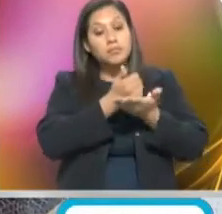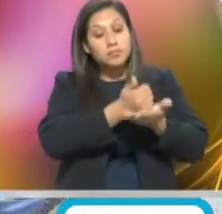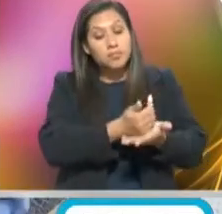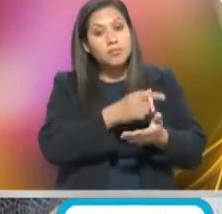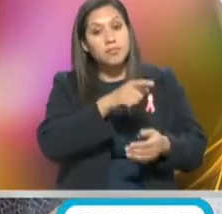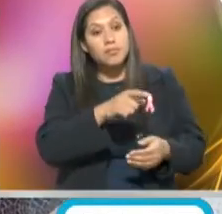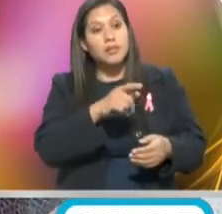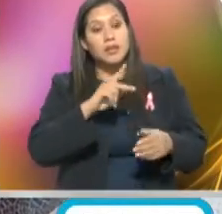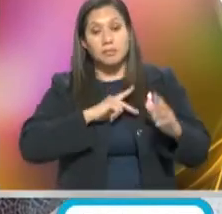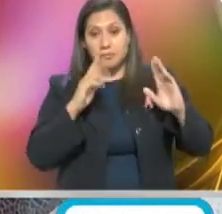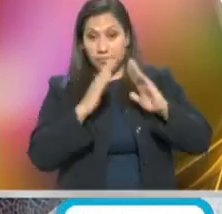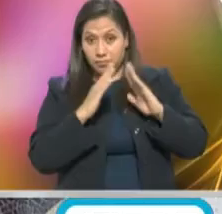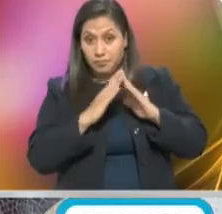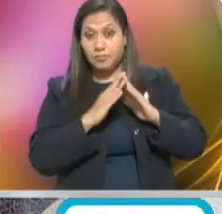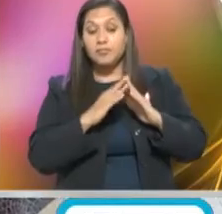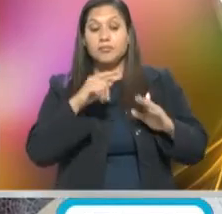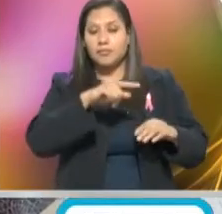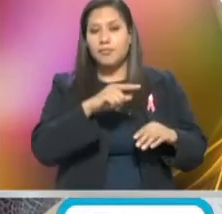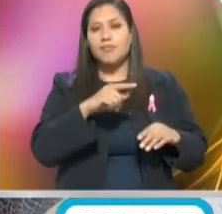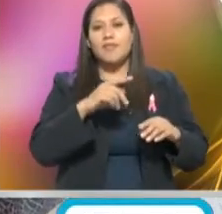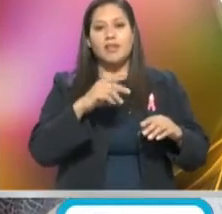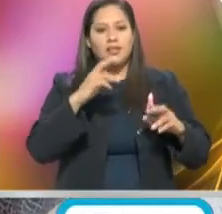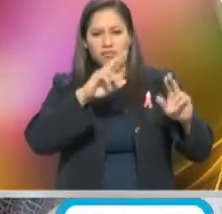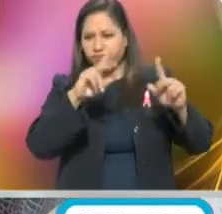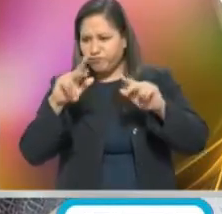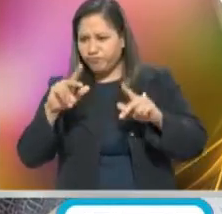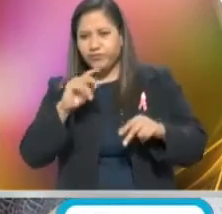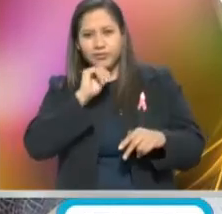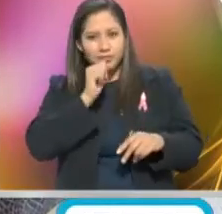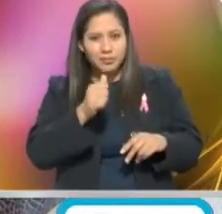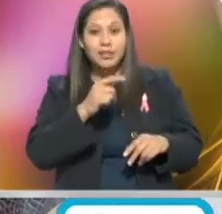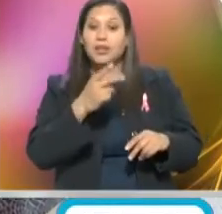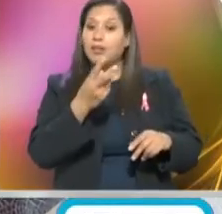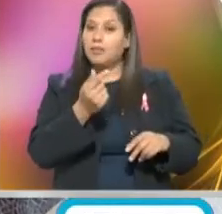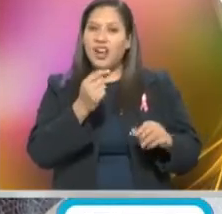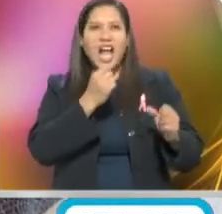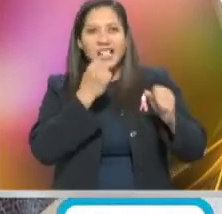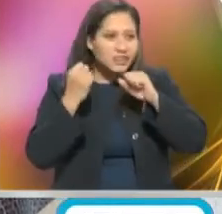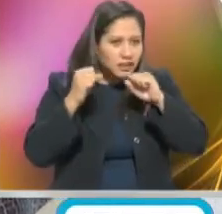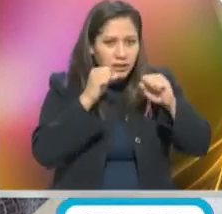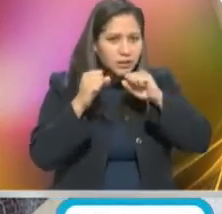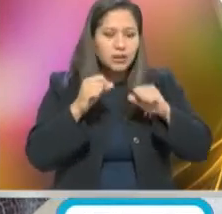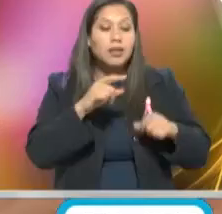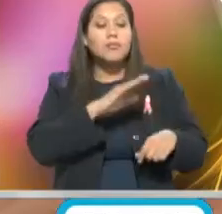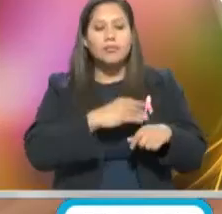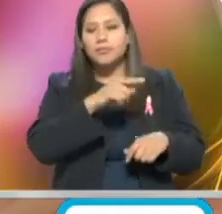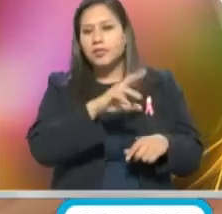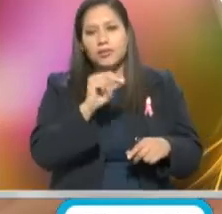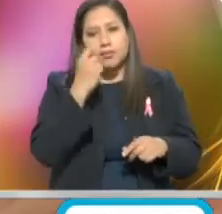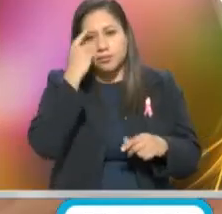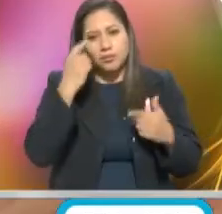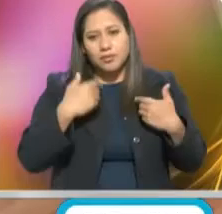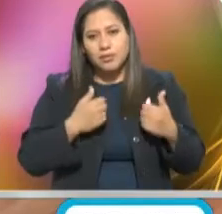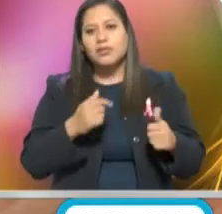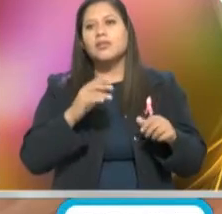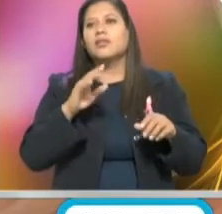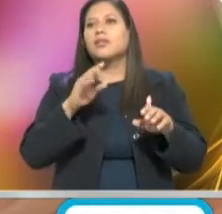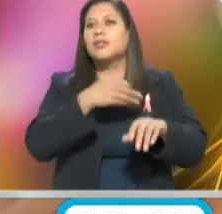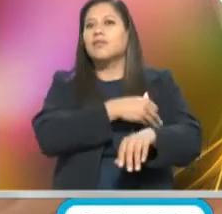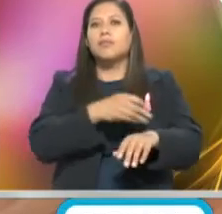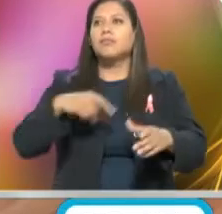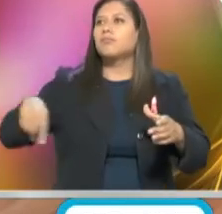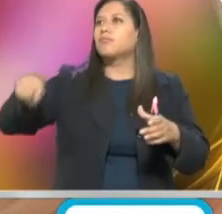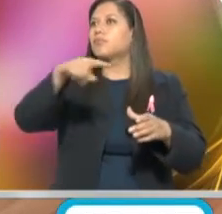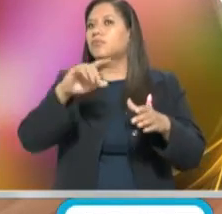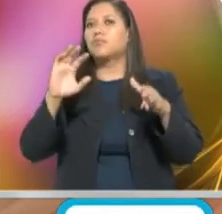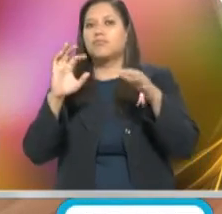a que dentro de nuestra casa además sean menos destructivos. Un perro es destructivo en la medida en la que no entiende cómo se integra Claro. a este entorno. Entonces,